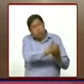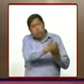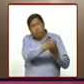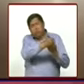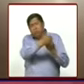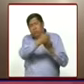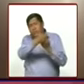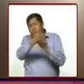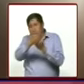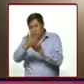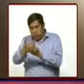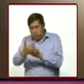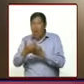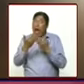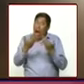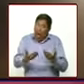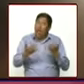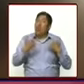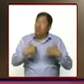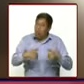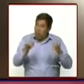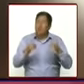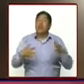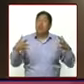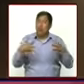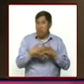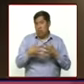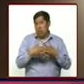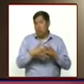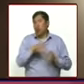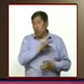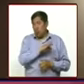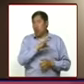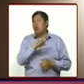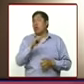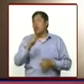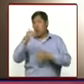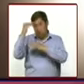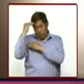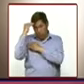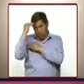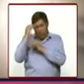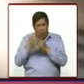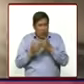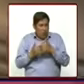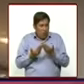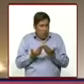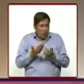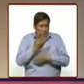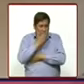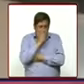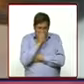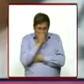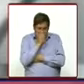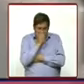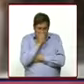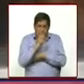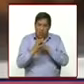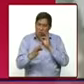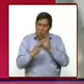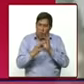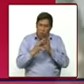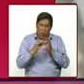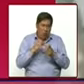de que hay puntos de bloqueo de Cochabamba a Santa Cruz. Se está evaluando la situación, cómo va a ser trasladada, si vía terrestre o